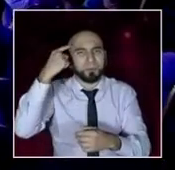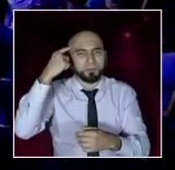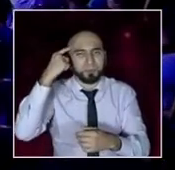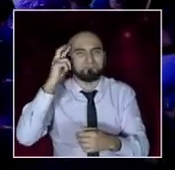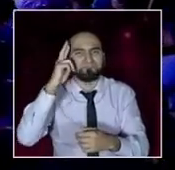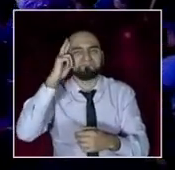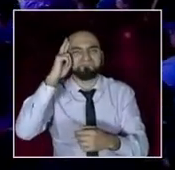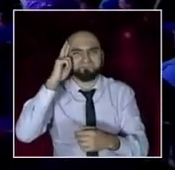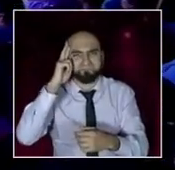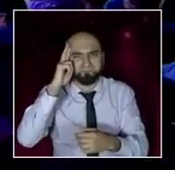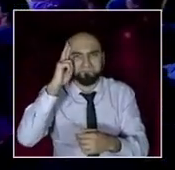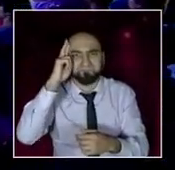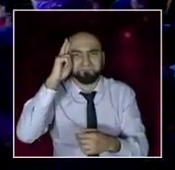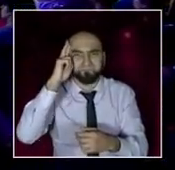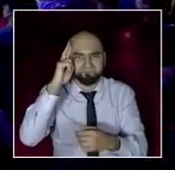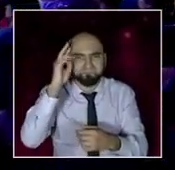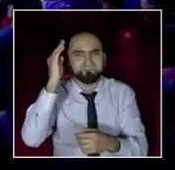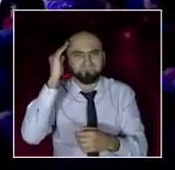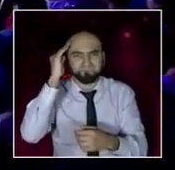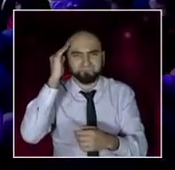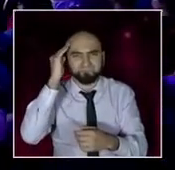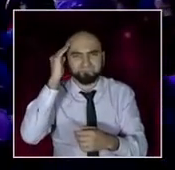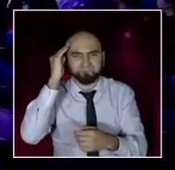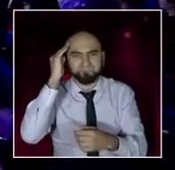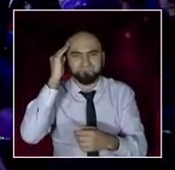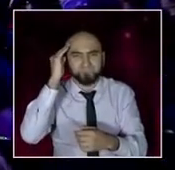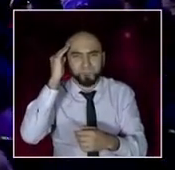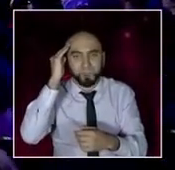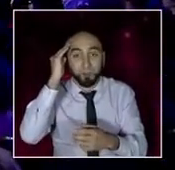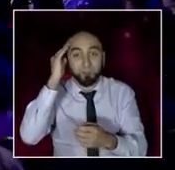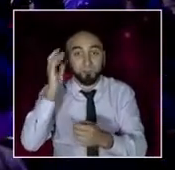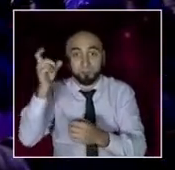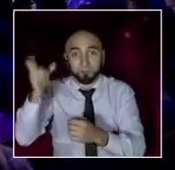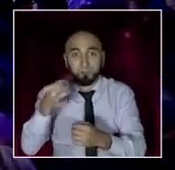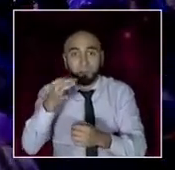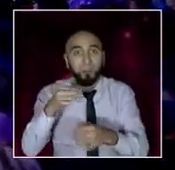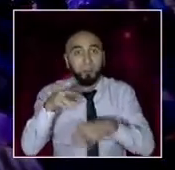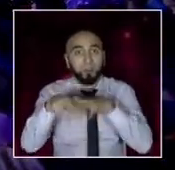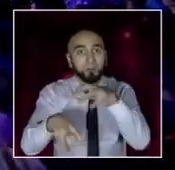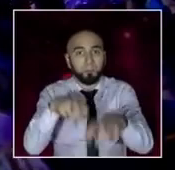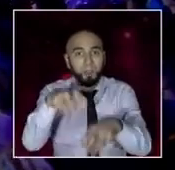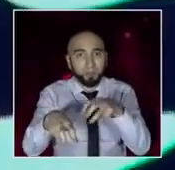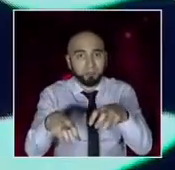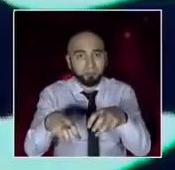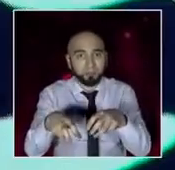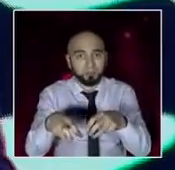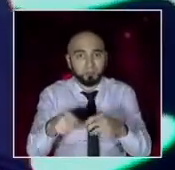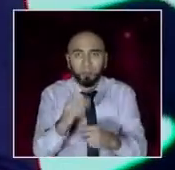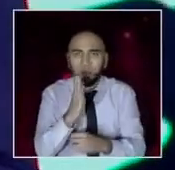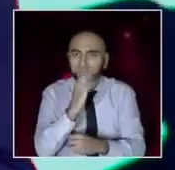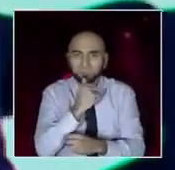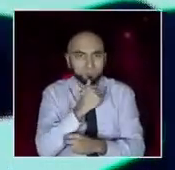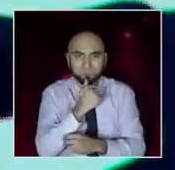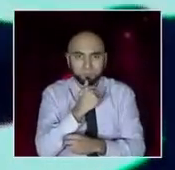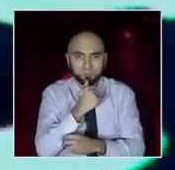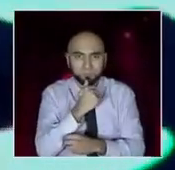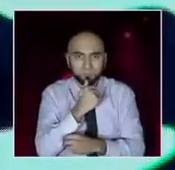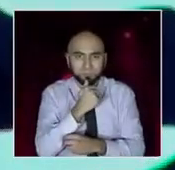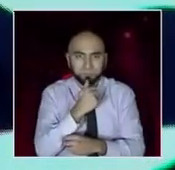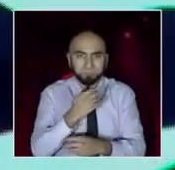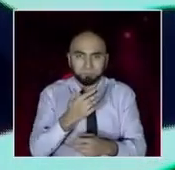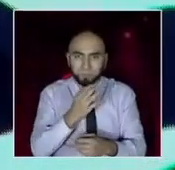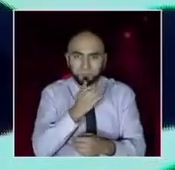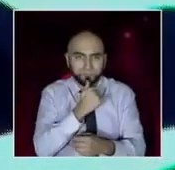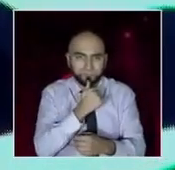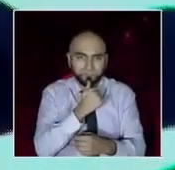aspectos racionales de la mente. Y él dijo que otros animales no humanos no tenían eso, incluso si fueron vivos.